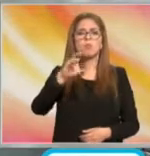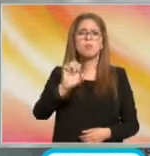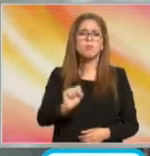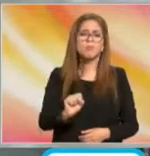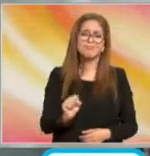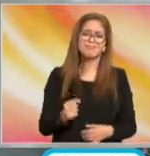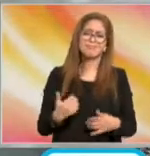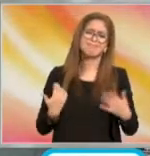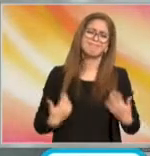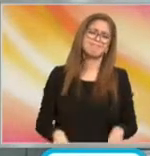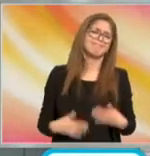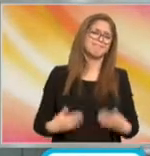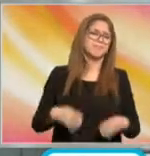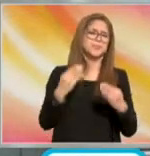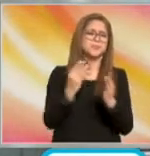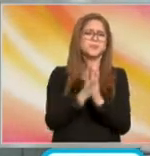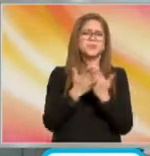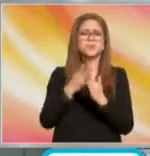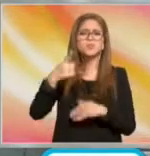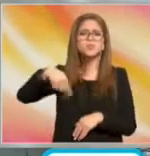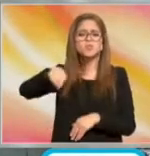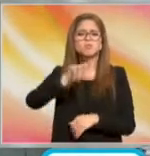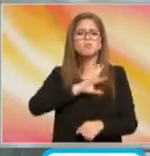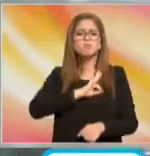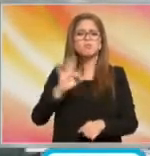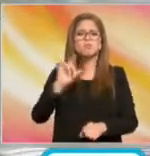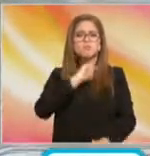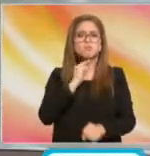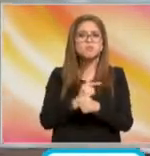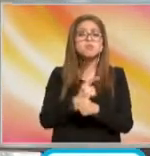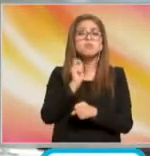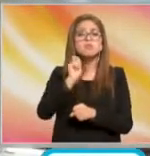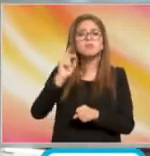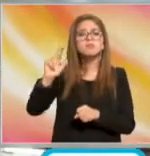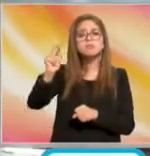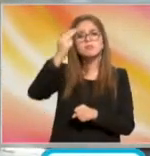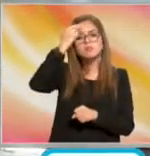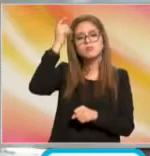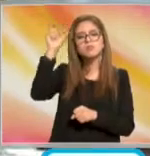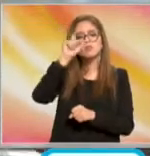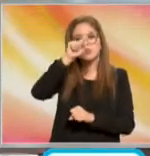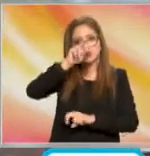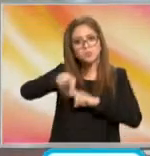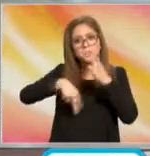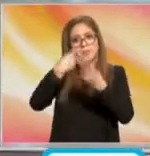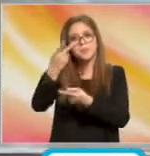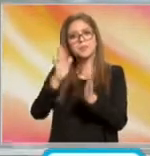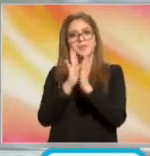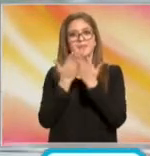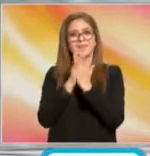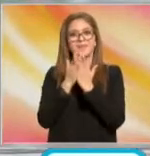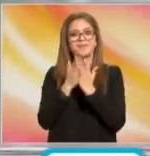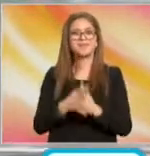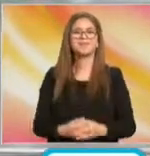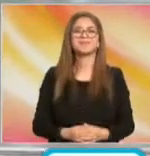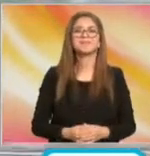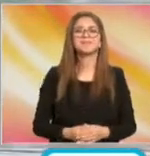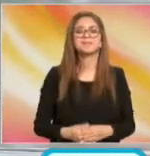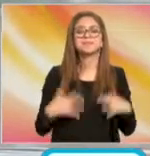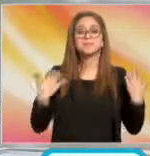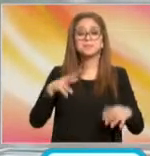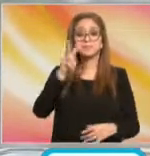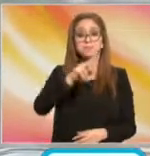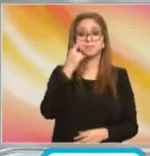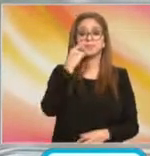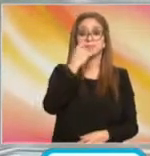uno puede encontrar, que créanme que es un viaje simplemente visitar una librería. Ahí,